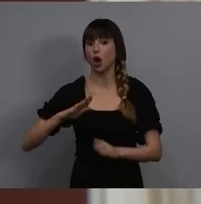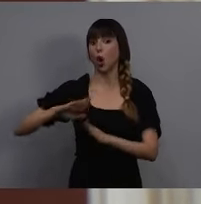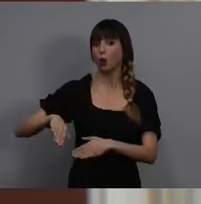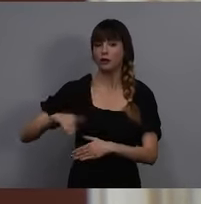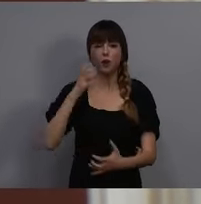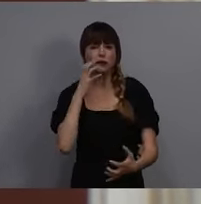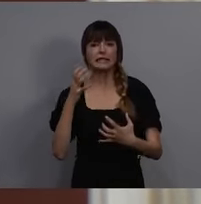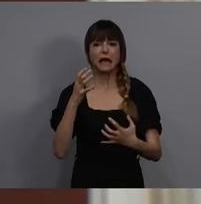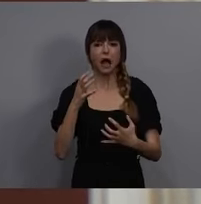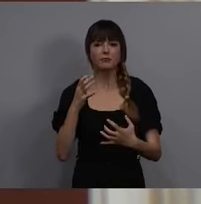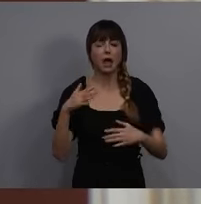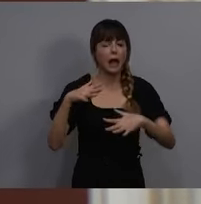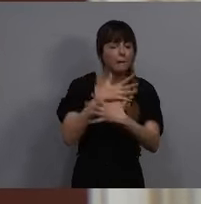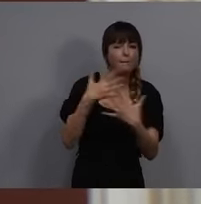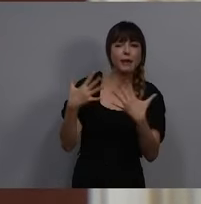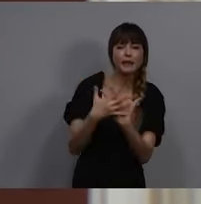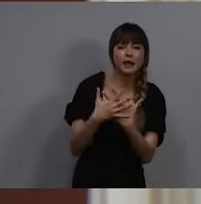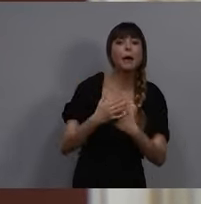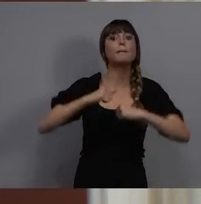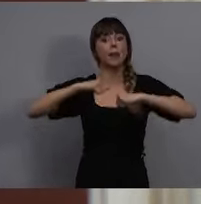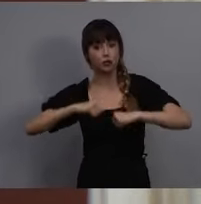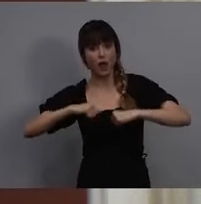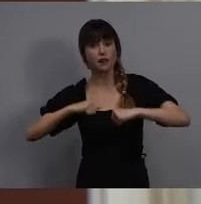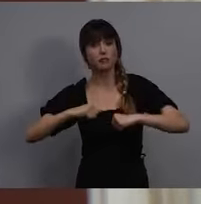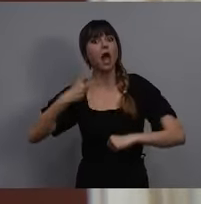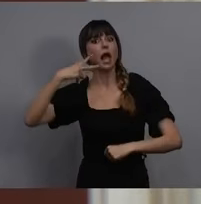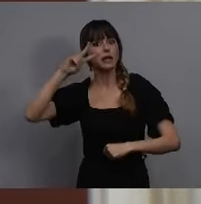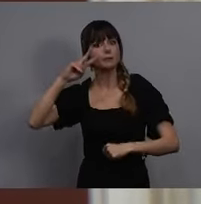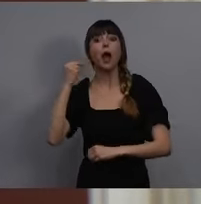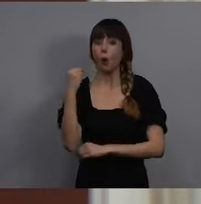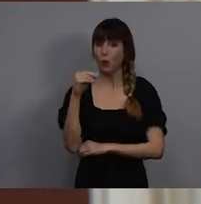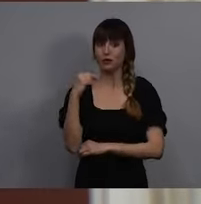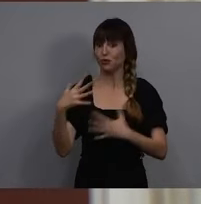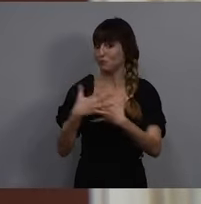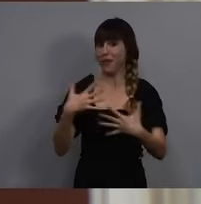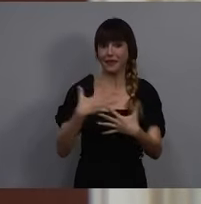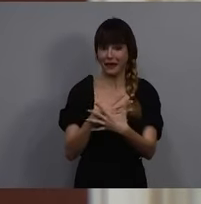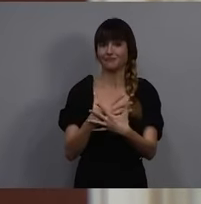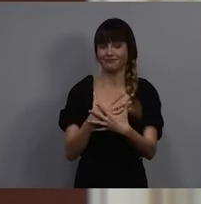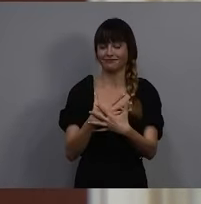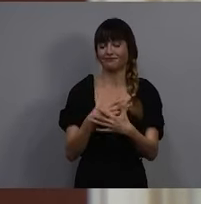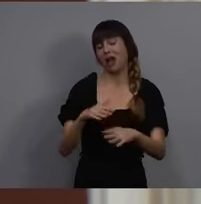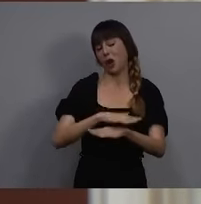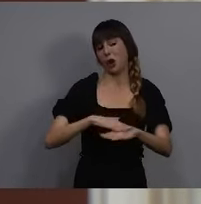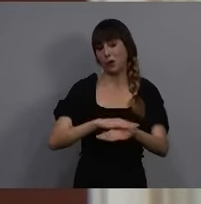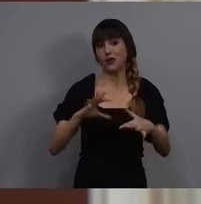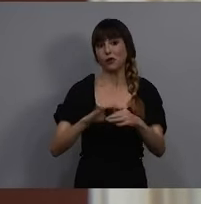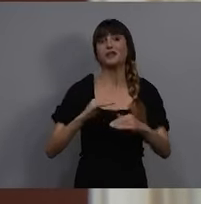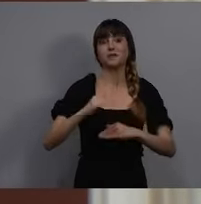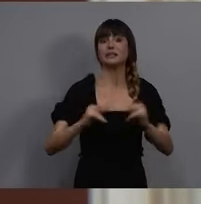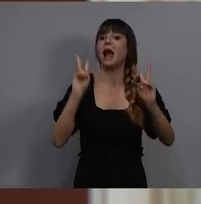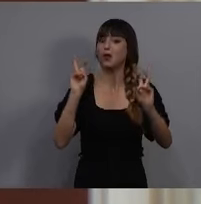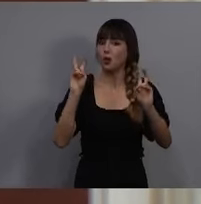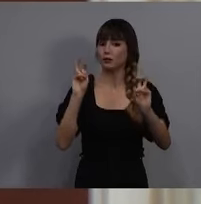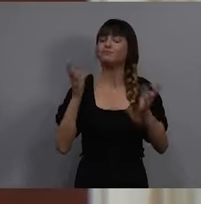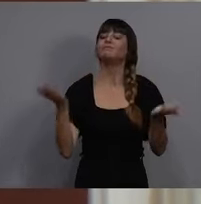destacar la mezcla de de madurez también de experiencia y de juventud que Define a este nuevo gobierno de coalición progresista